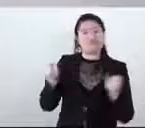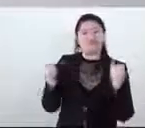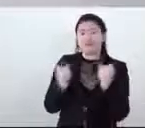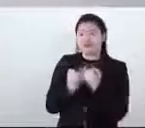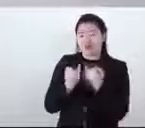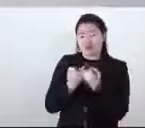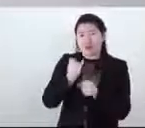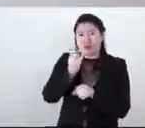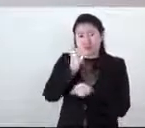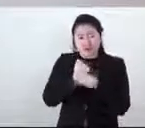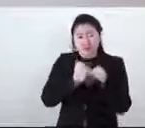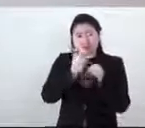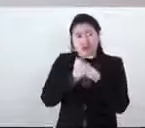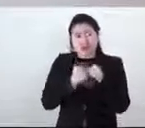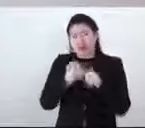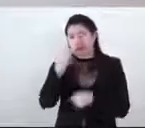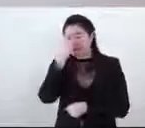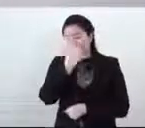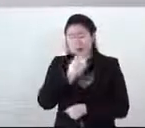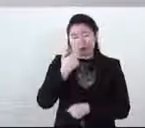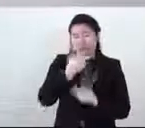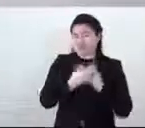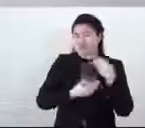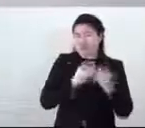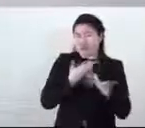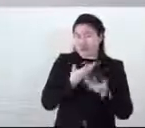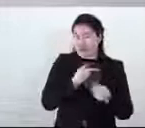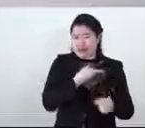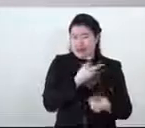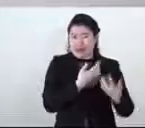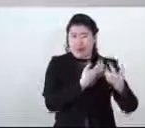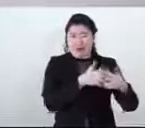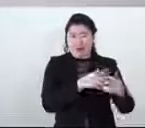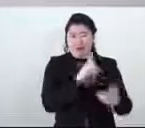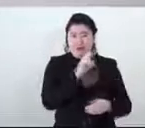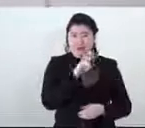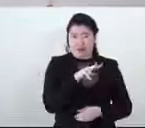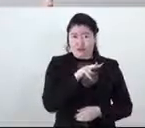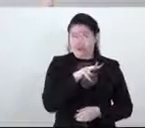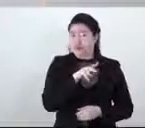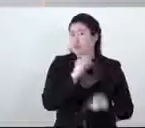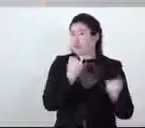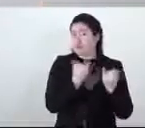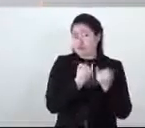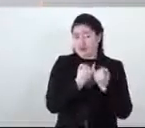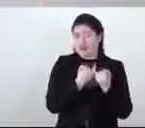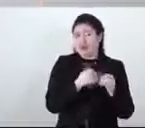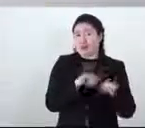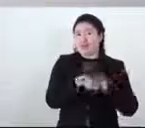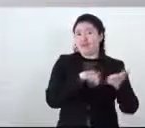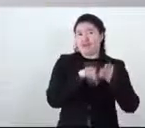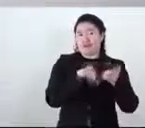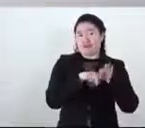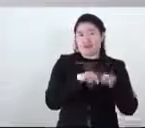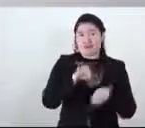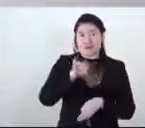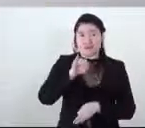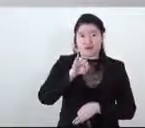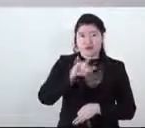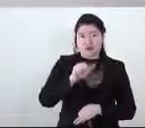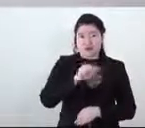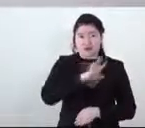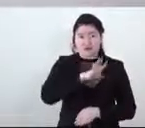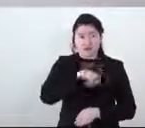se desarrollan todos los estudios que se han planteado de la empresa DNB y el propio trabajo que haga la Fiscalía